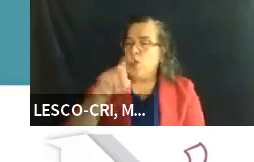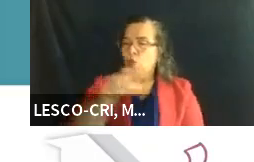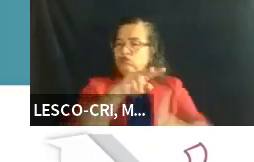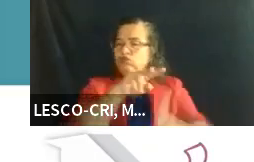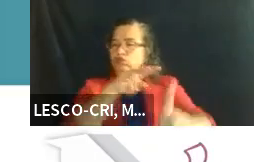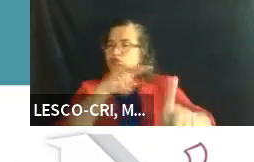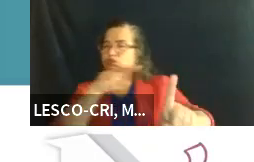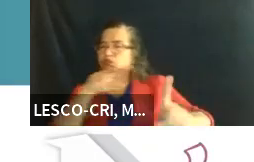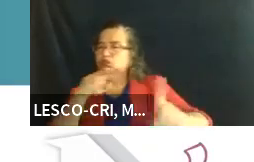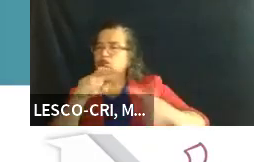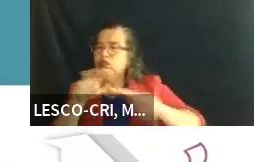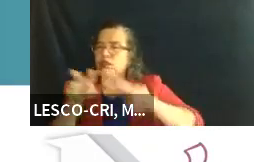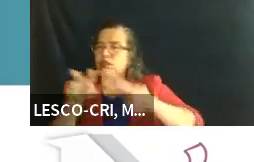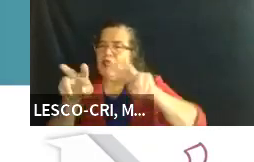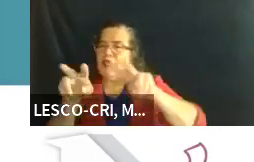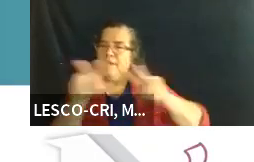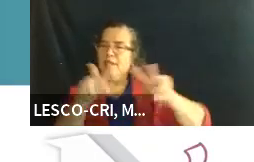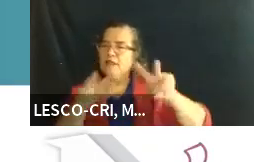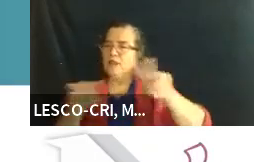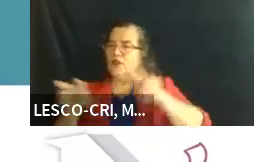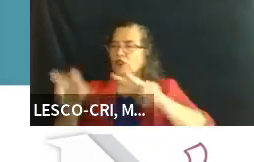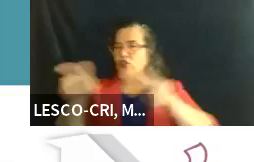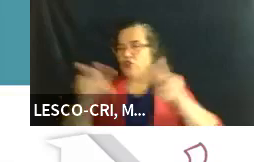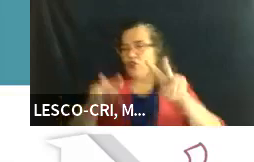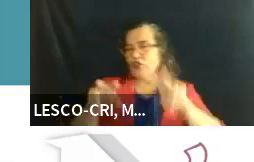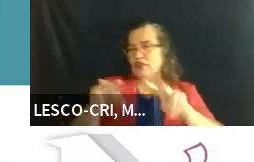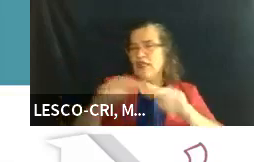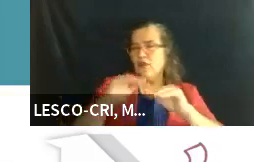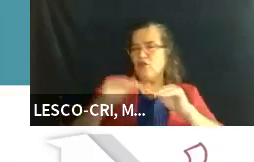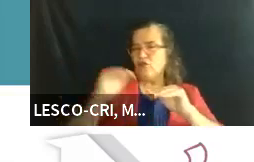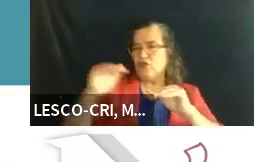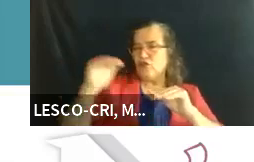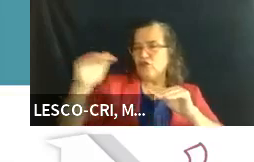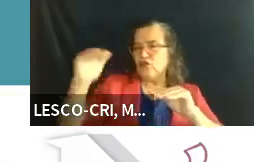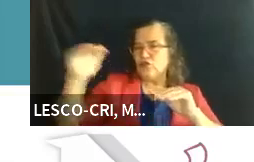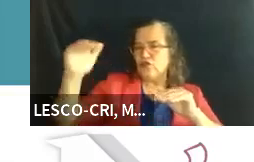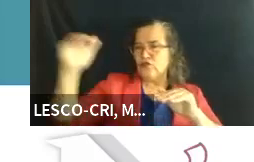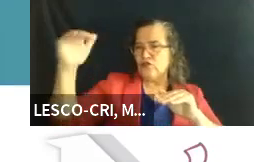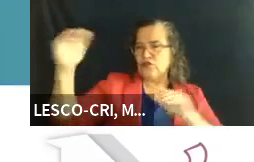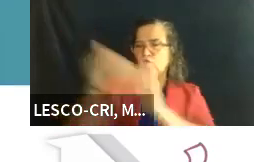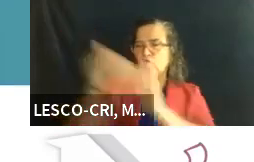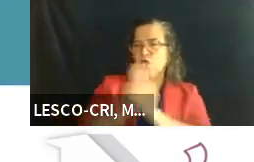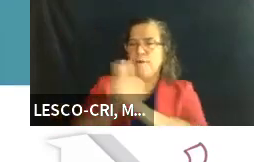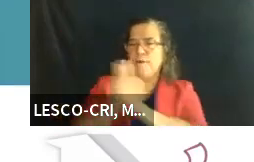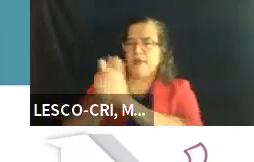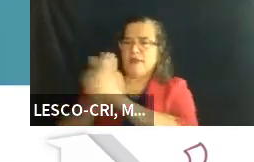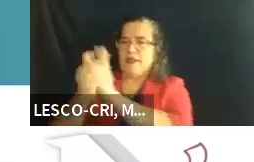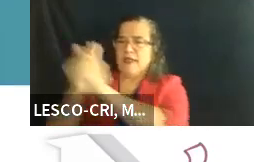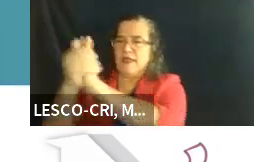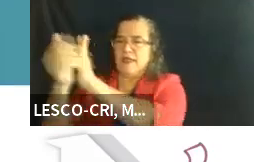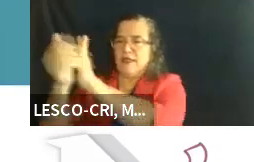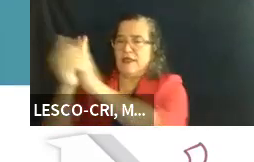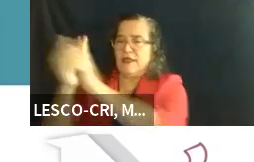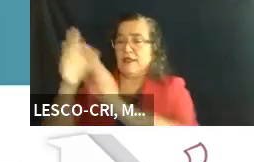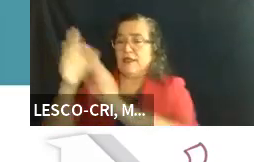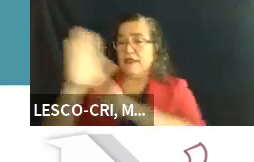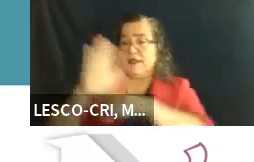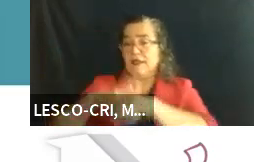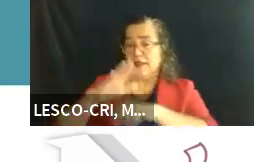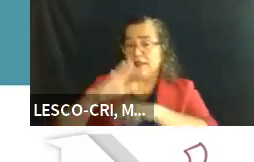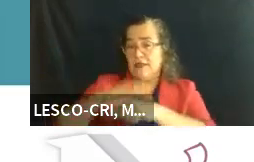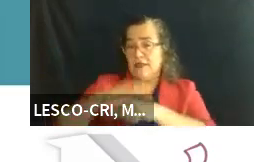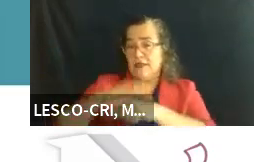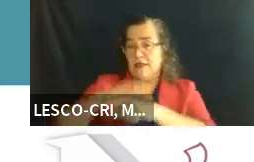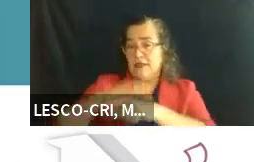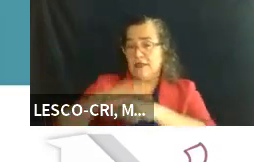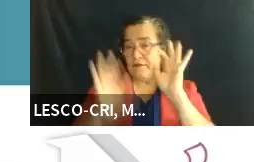este dimensionamiento tiene que ver con su escalamiento en subcompetencias que permiten un ejercicio más simple al momento de,